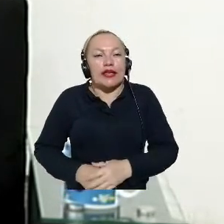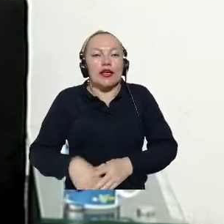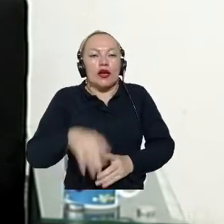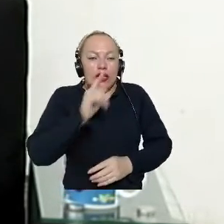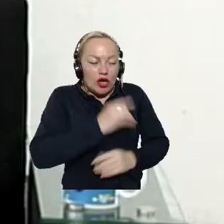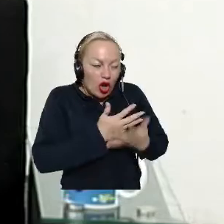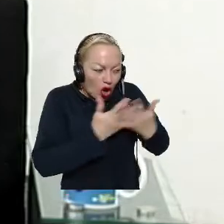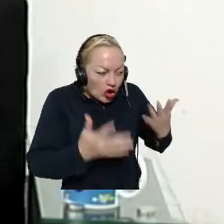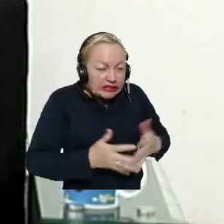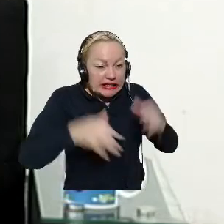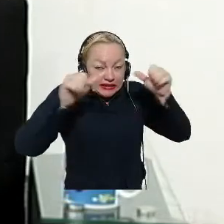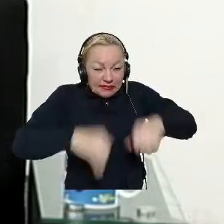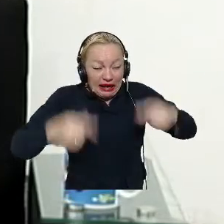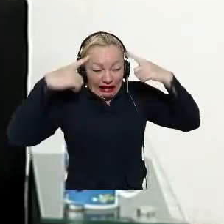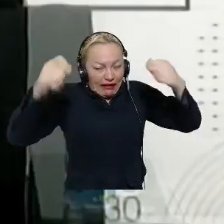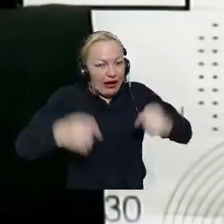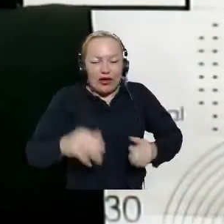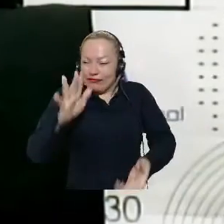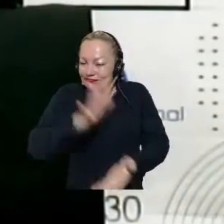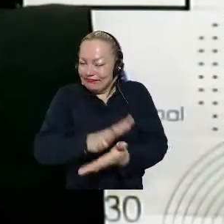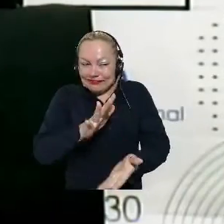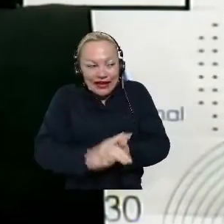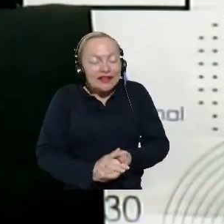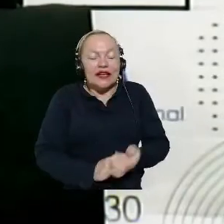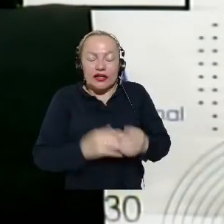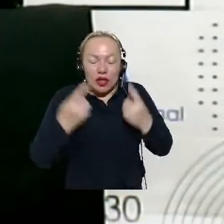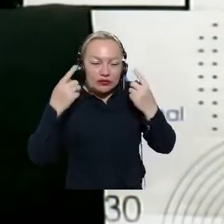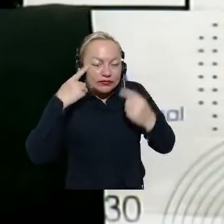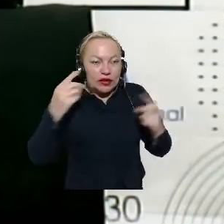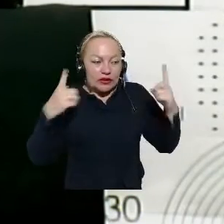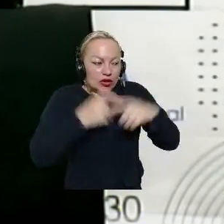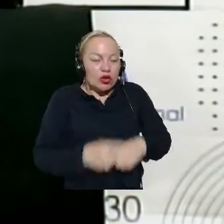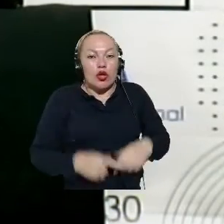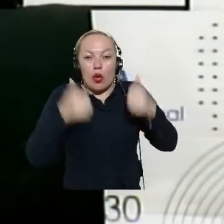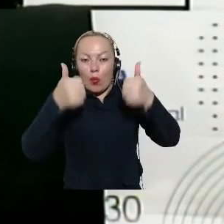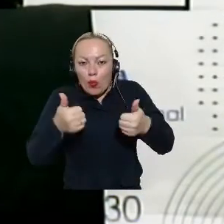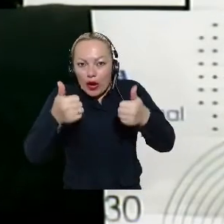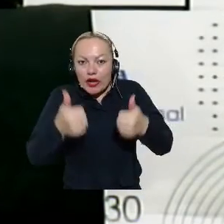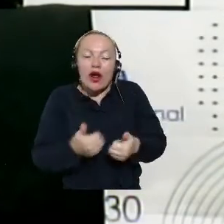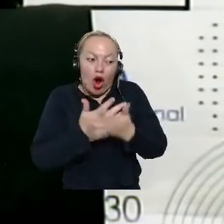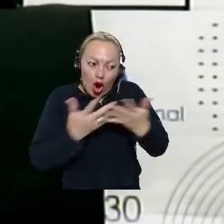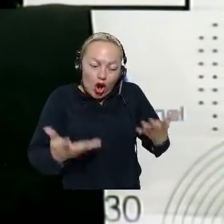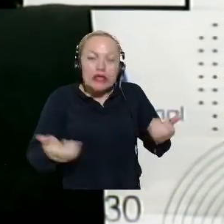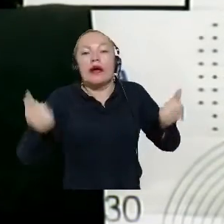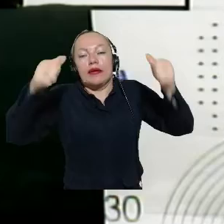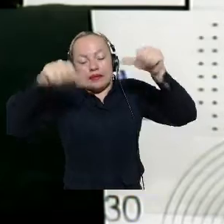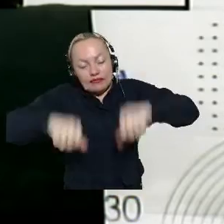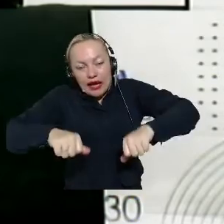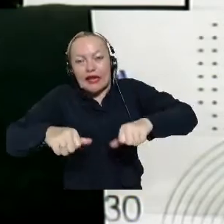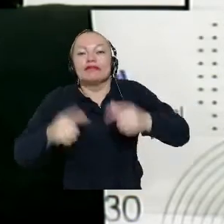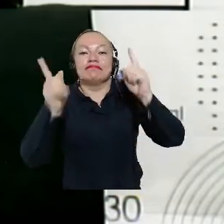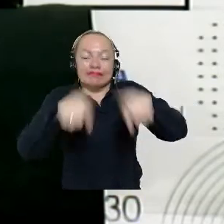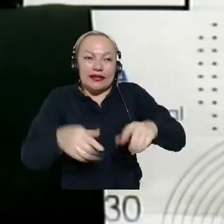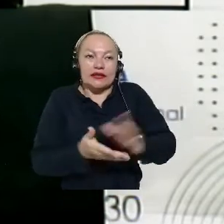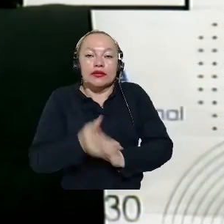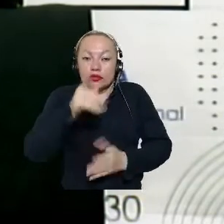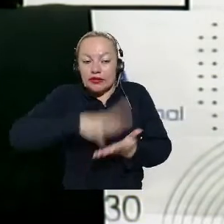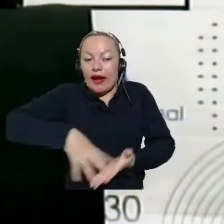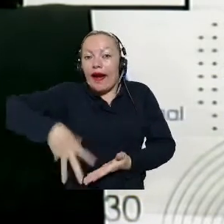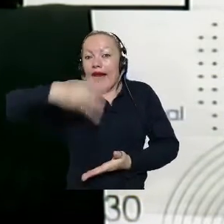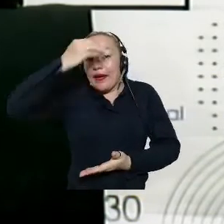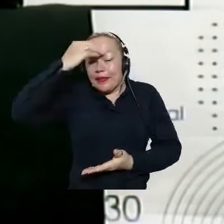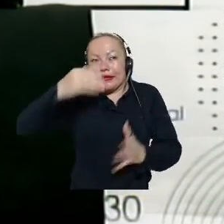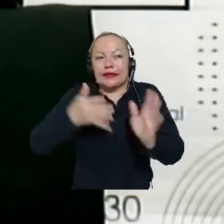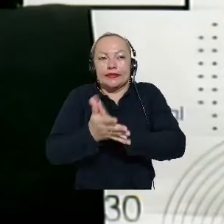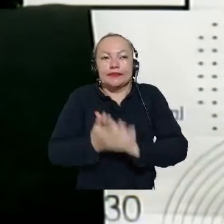aquí. Ajá. Que no hay mal que por bien no venga. Esa pandemia nos dejó cosas tanto buenas como malas. Sí. Nos dejó mucho, pues, de qué aprender.